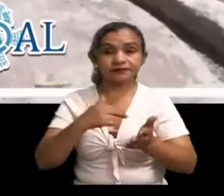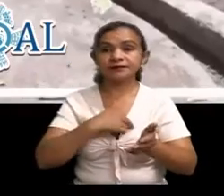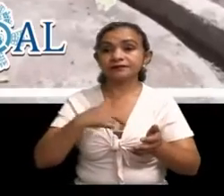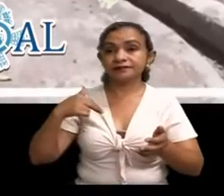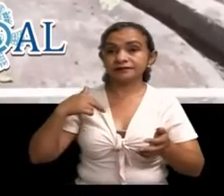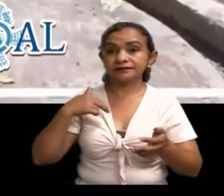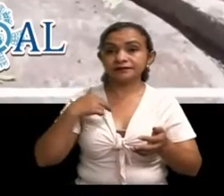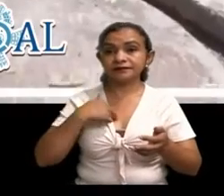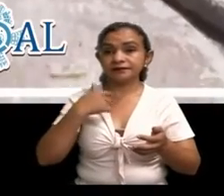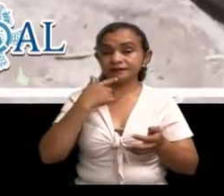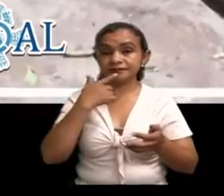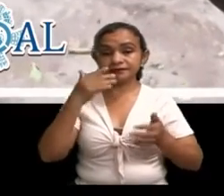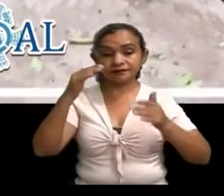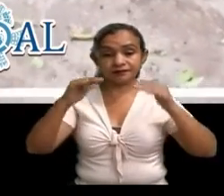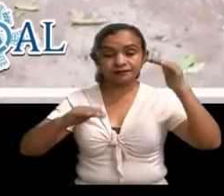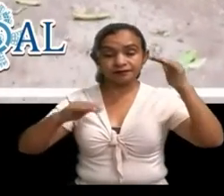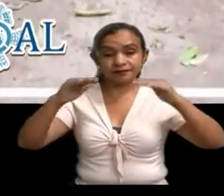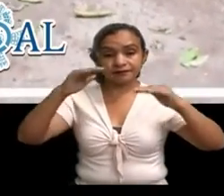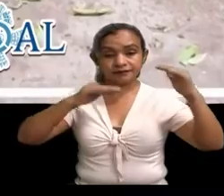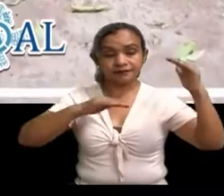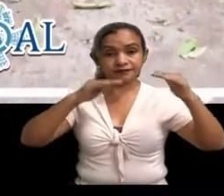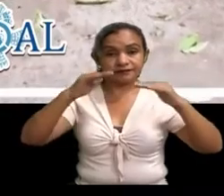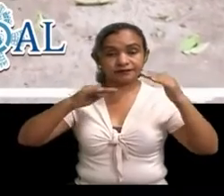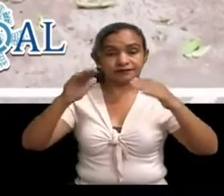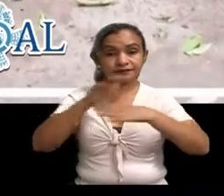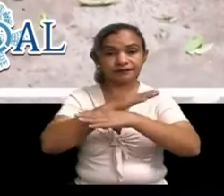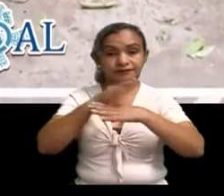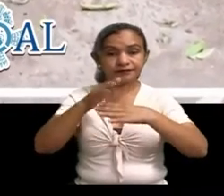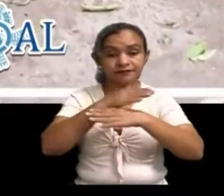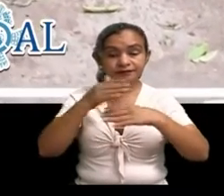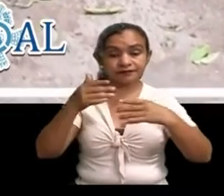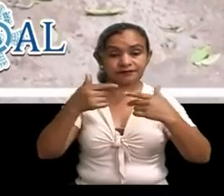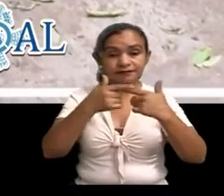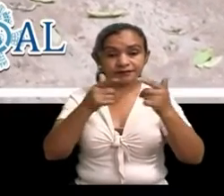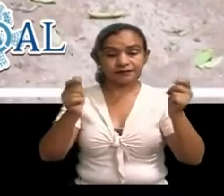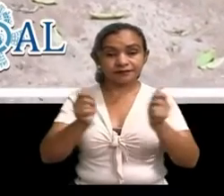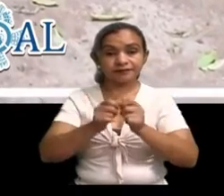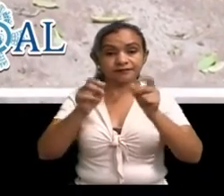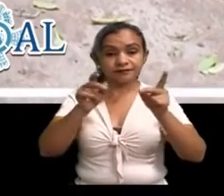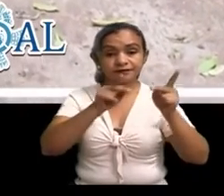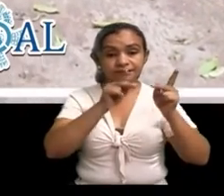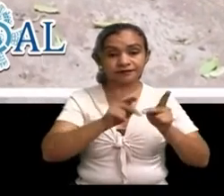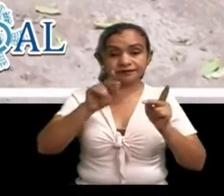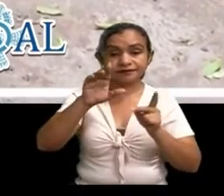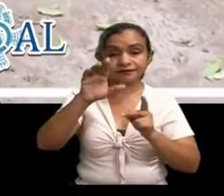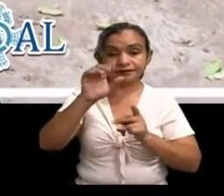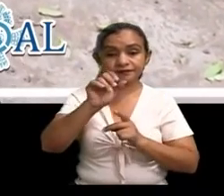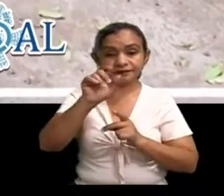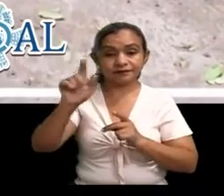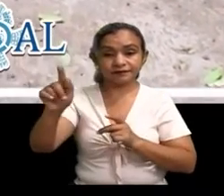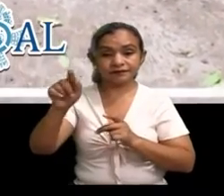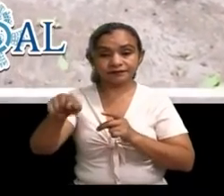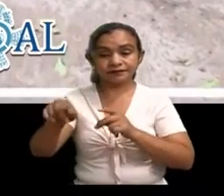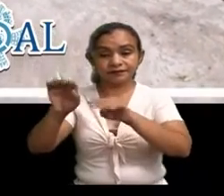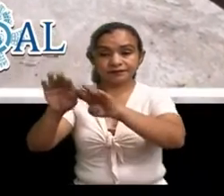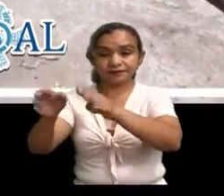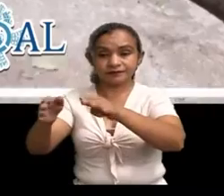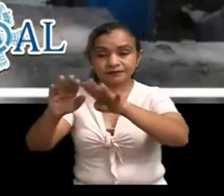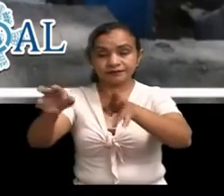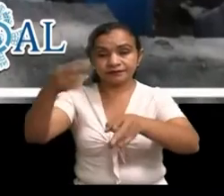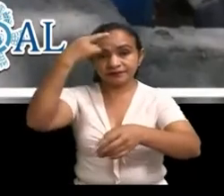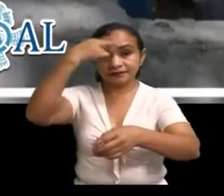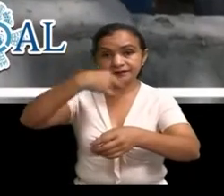porque el balance que hay en la estructura de la junta directiva de los CAPS, son la mayor parte son mujeres. Y